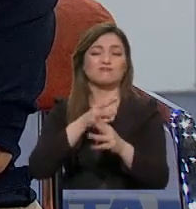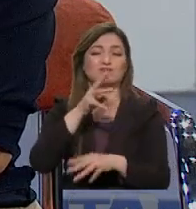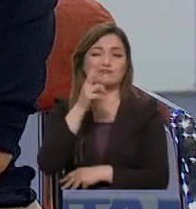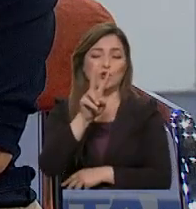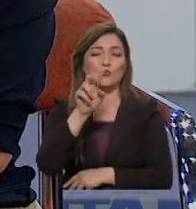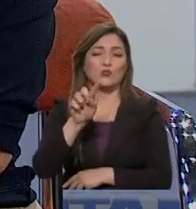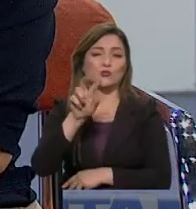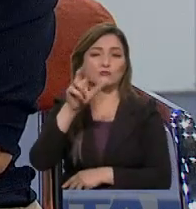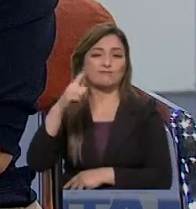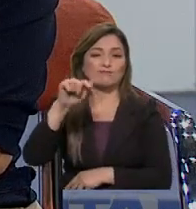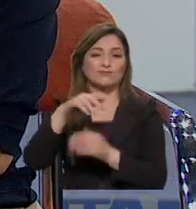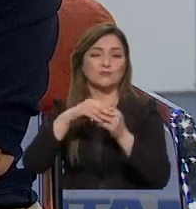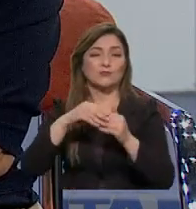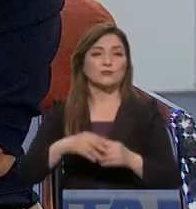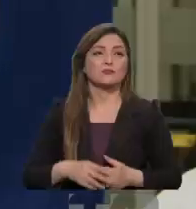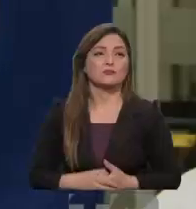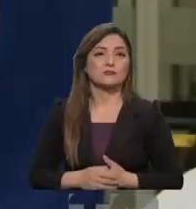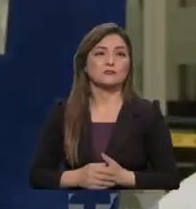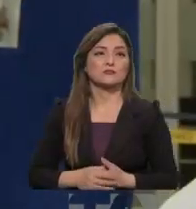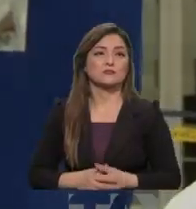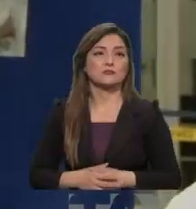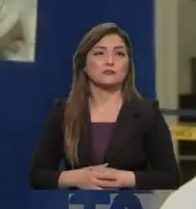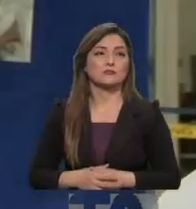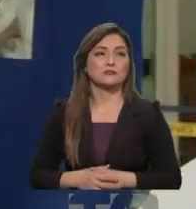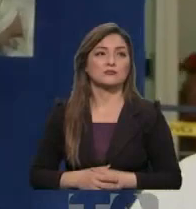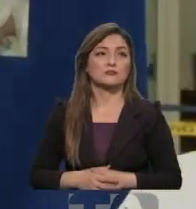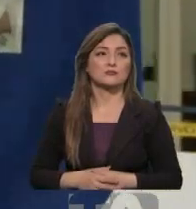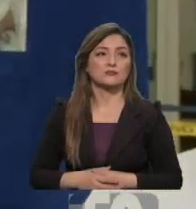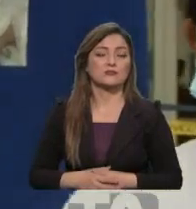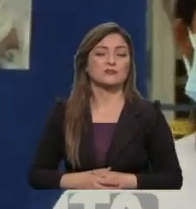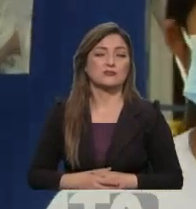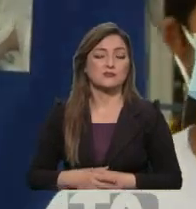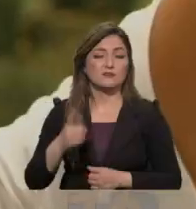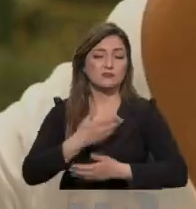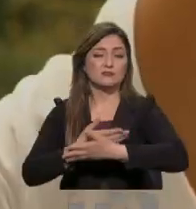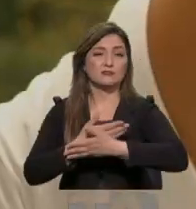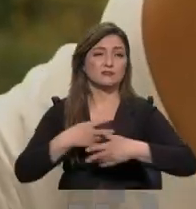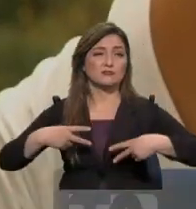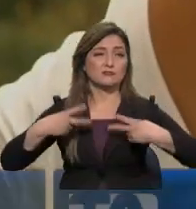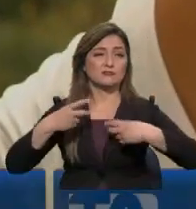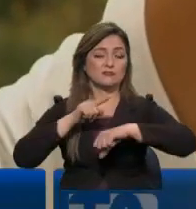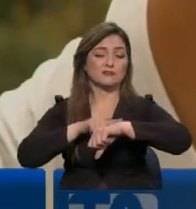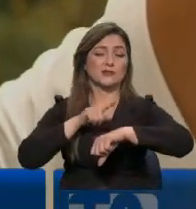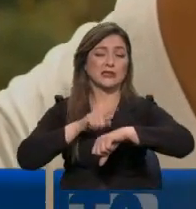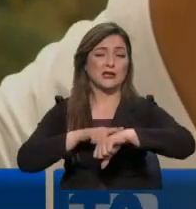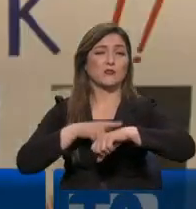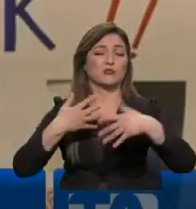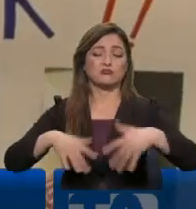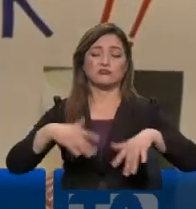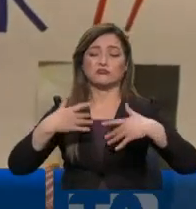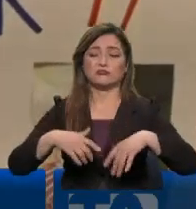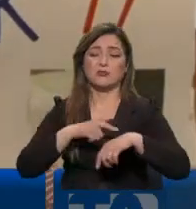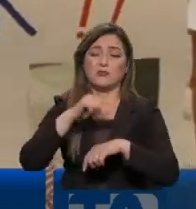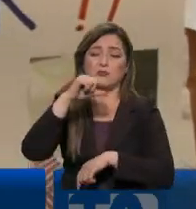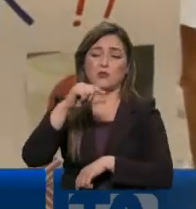de 2.3 millones de dólares. El tiempo de vida se acorta, dicen los padres de 23 niños del país